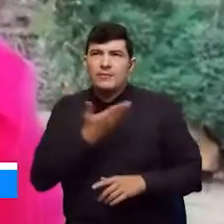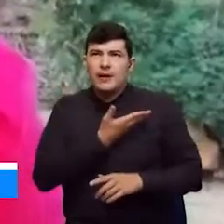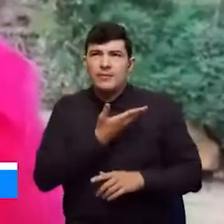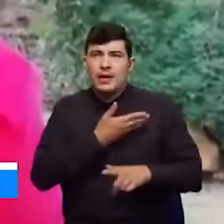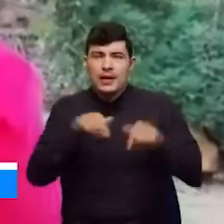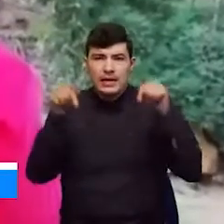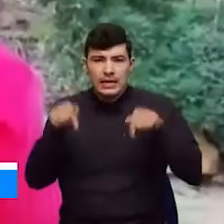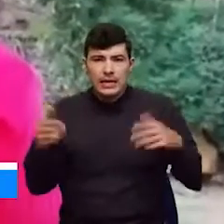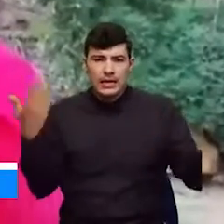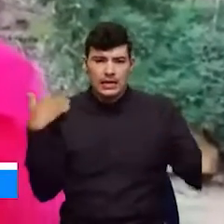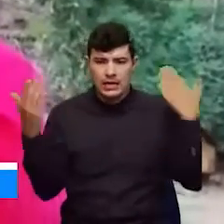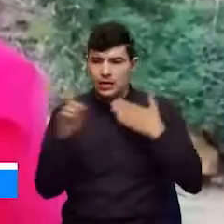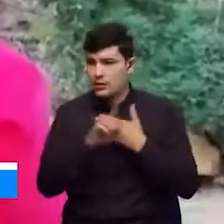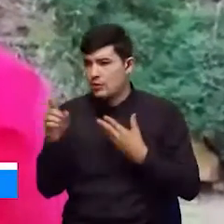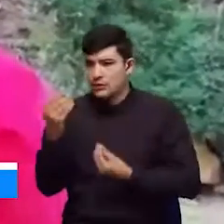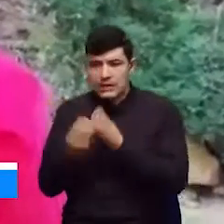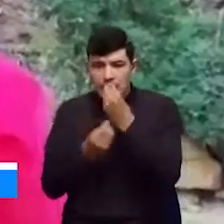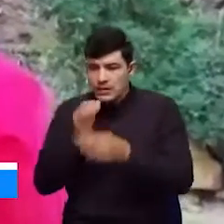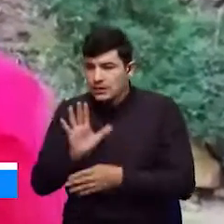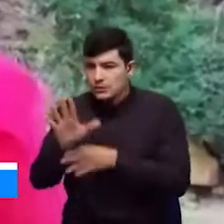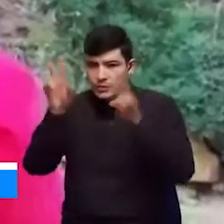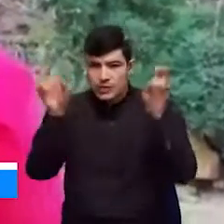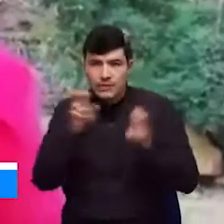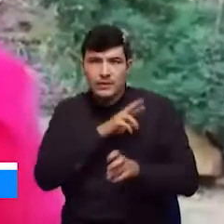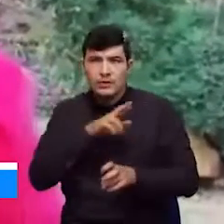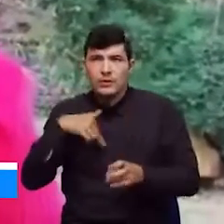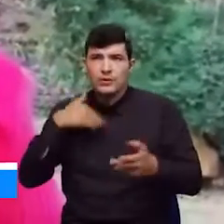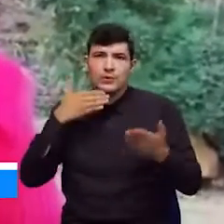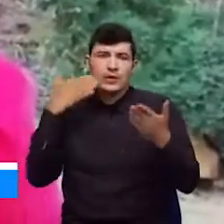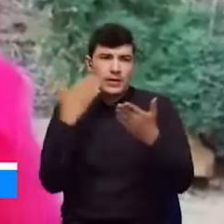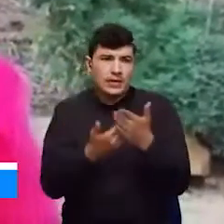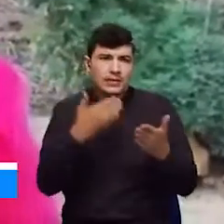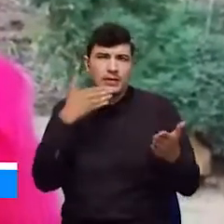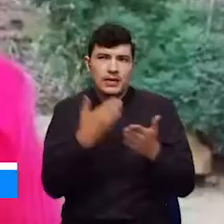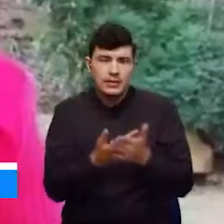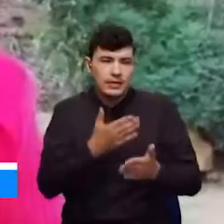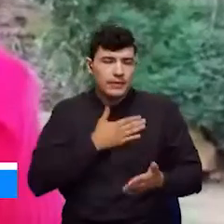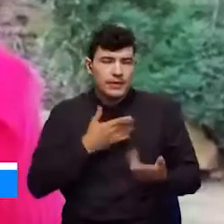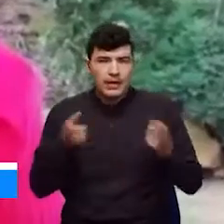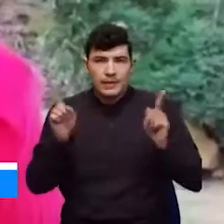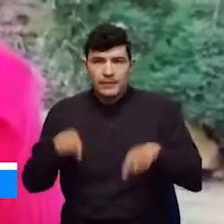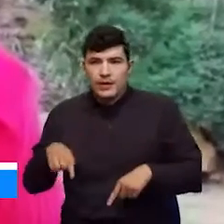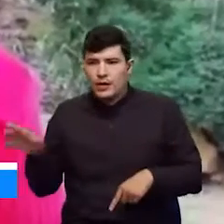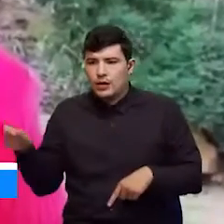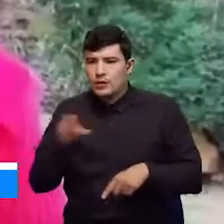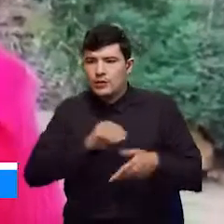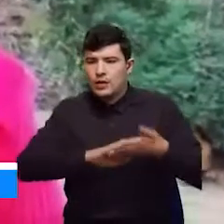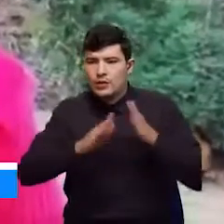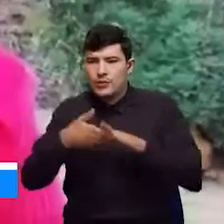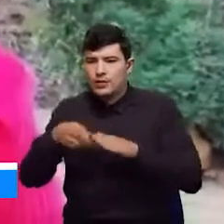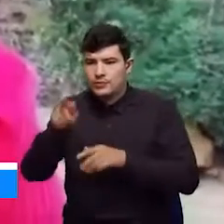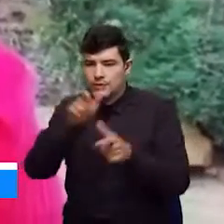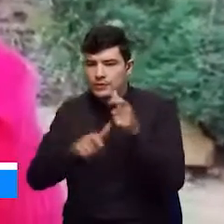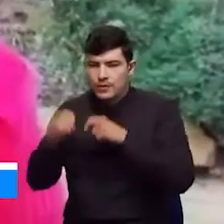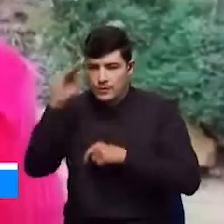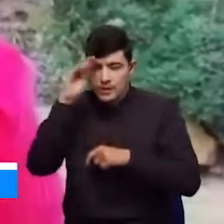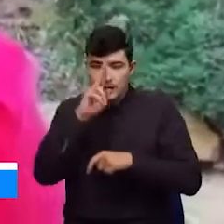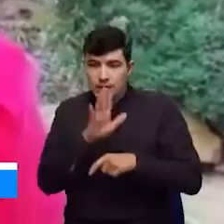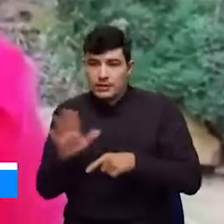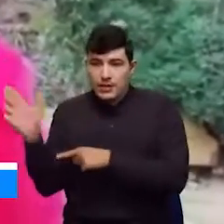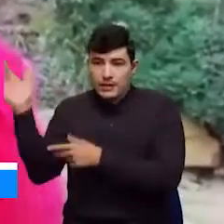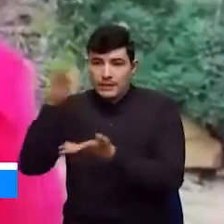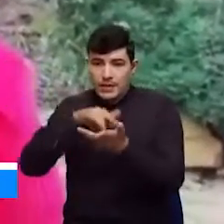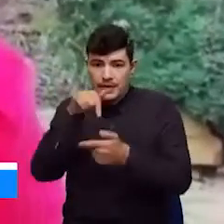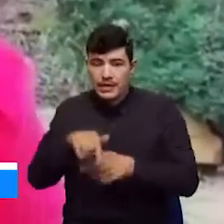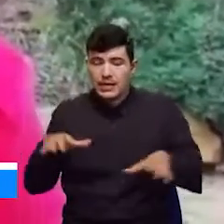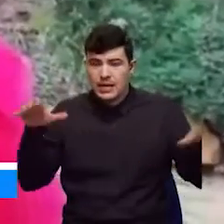vereda no se hacía eso. Entonces estamos muy agradecidas, tanto de parte mía como de toda la comunidad, con los carabineros que vinieron y lo celebraron.